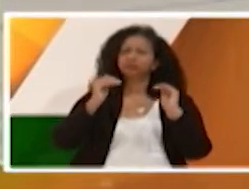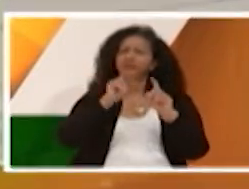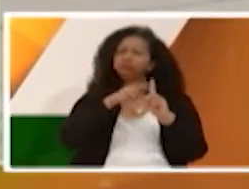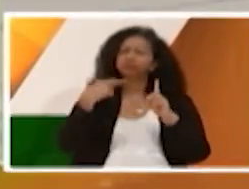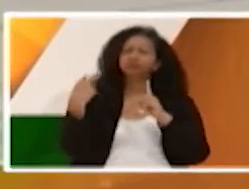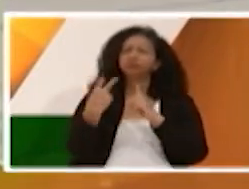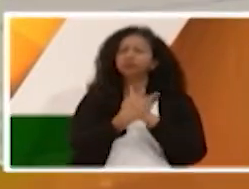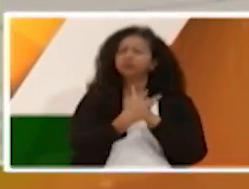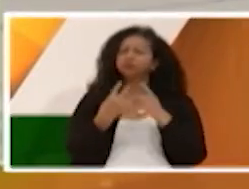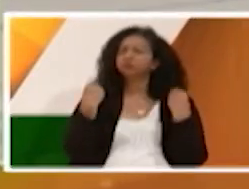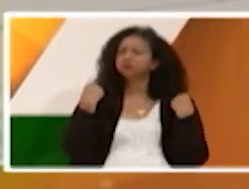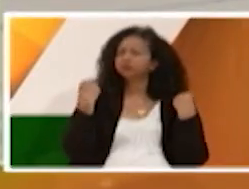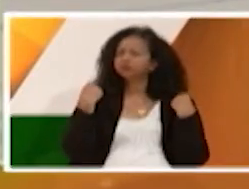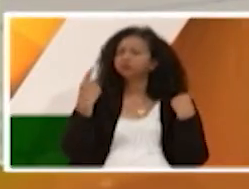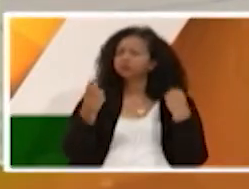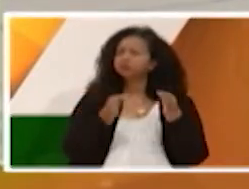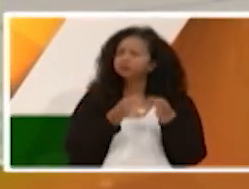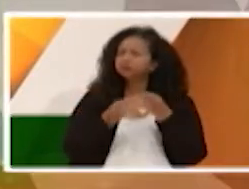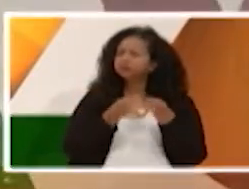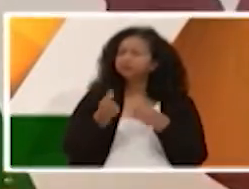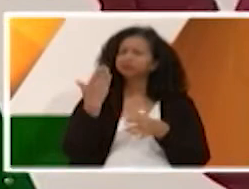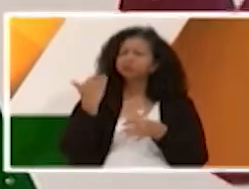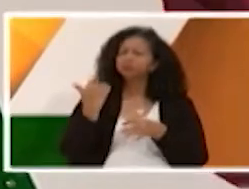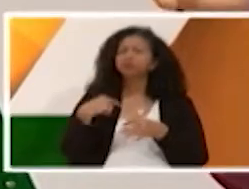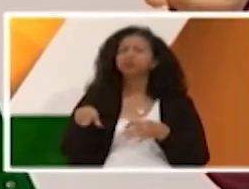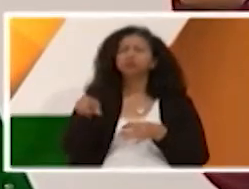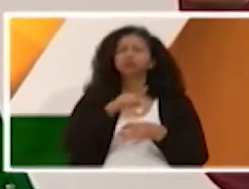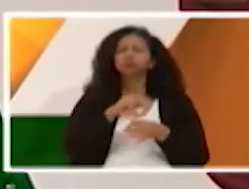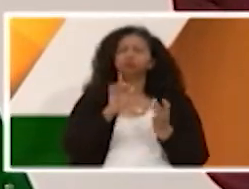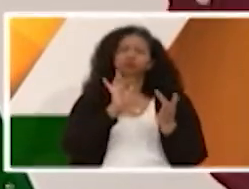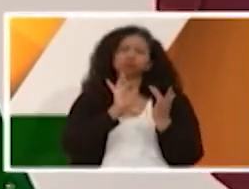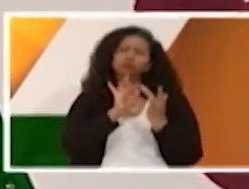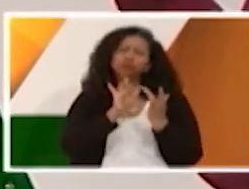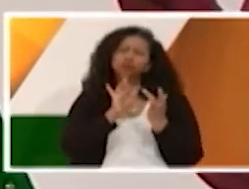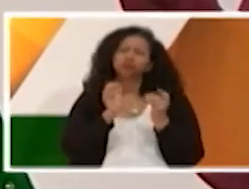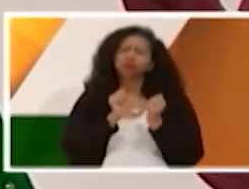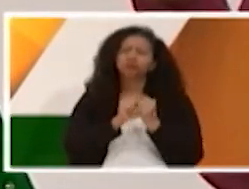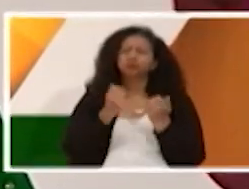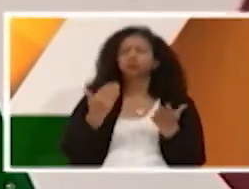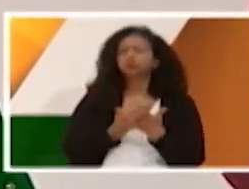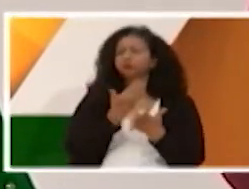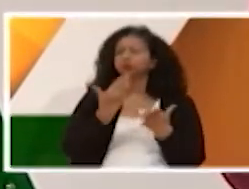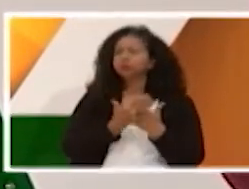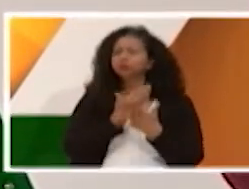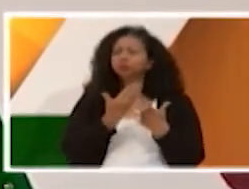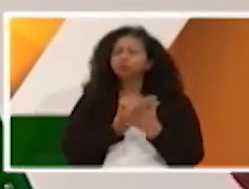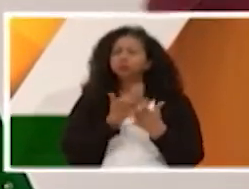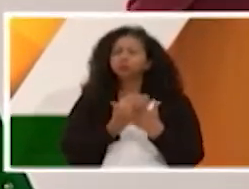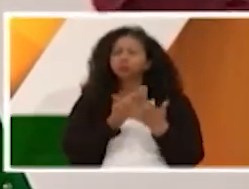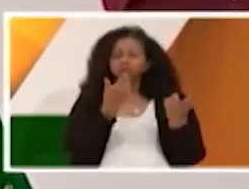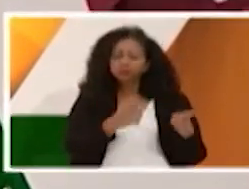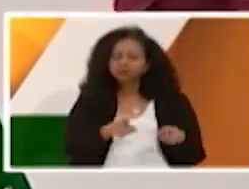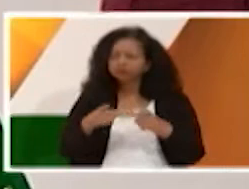decías ahorita, ¿no? Tu contacto con esta nueva realidad, con esta, pues te